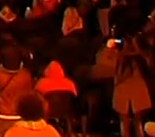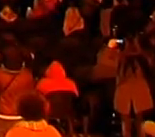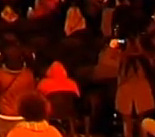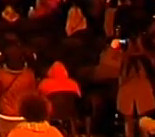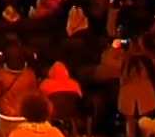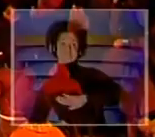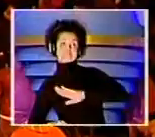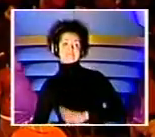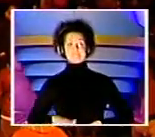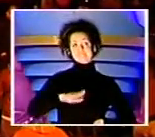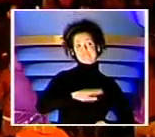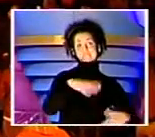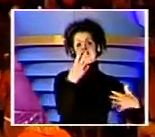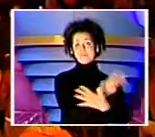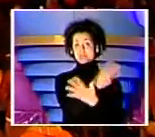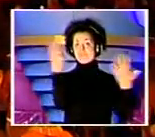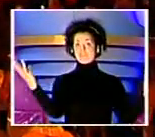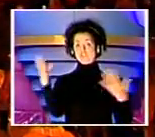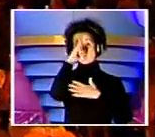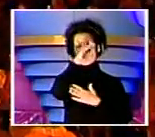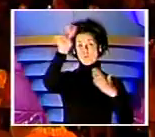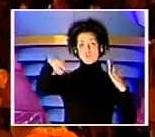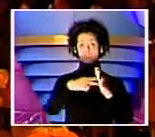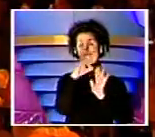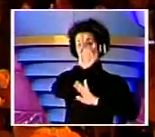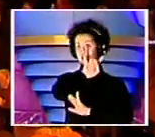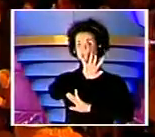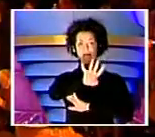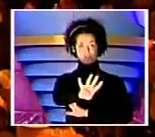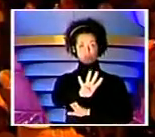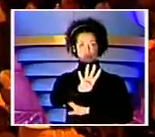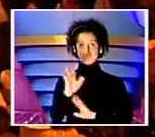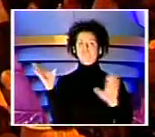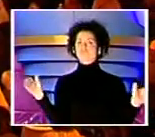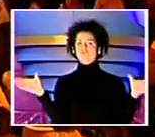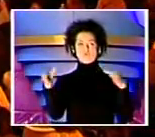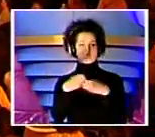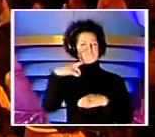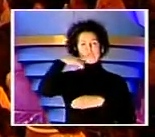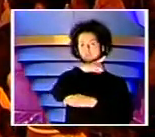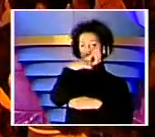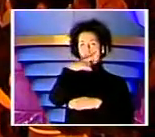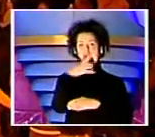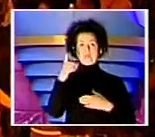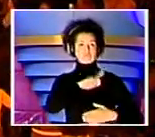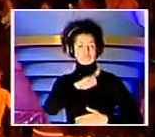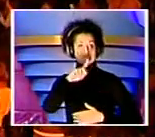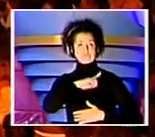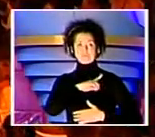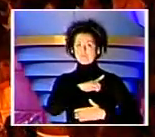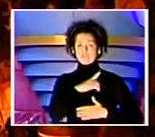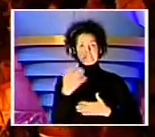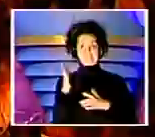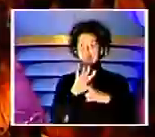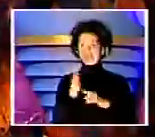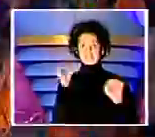momento. 18 de febrero de 2014, un grupo de soldados moscovitas irrumpe en el Parque